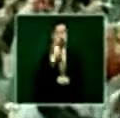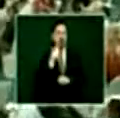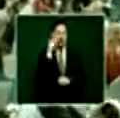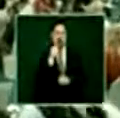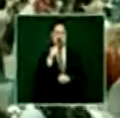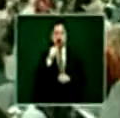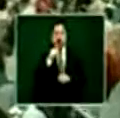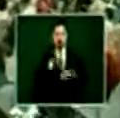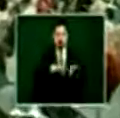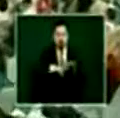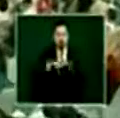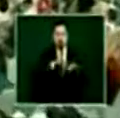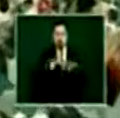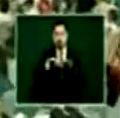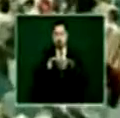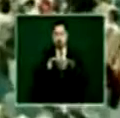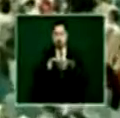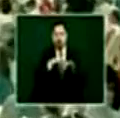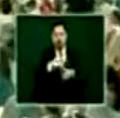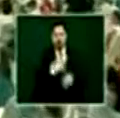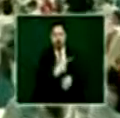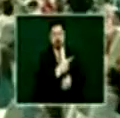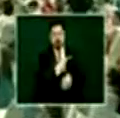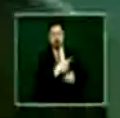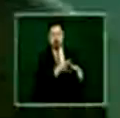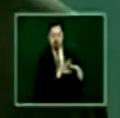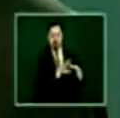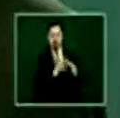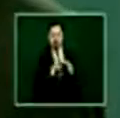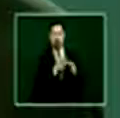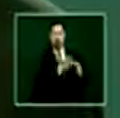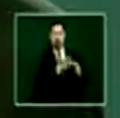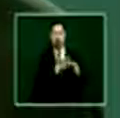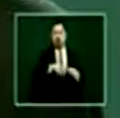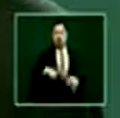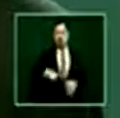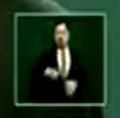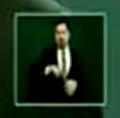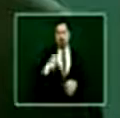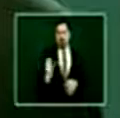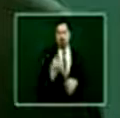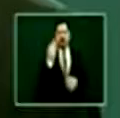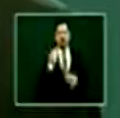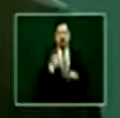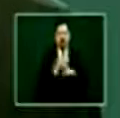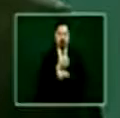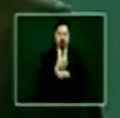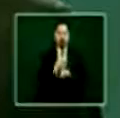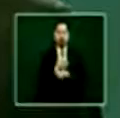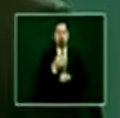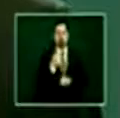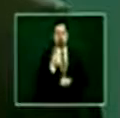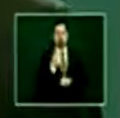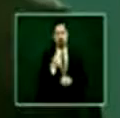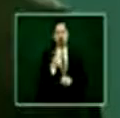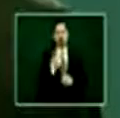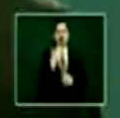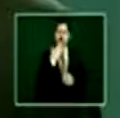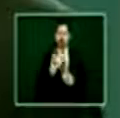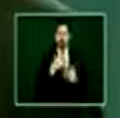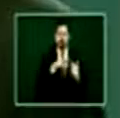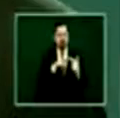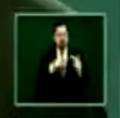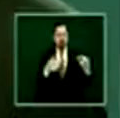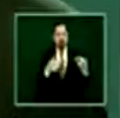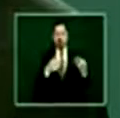el crecimiento, pero él habló en el informe de gobierno también del papel de la IP y los datos de la iniciativa privada, del sector privado,